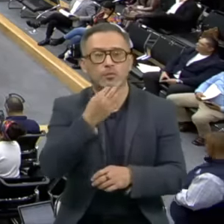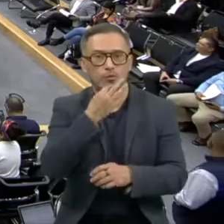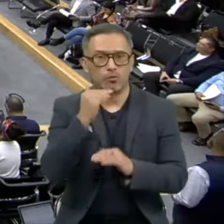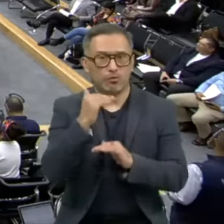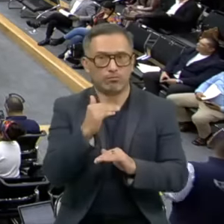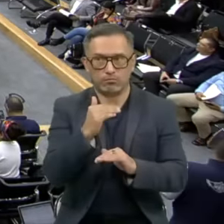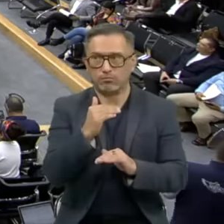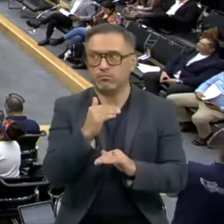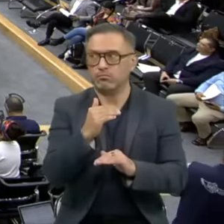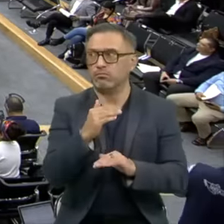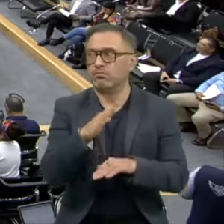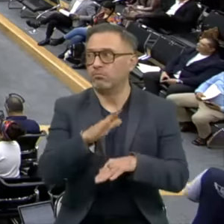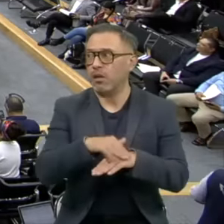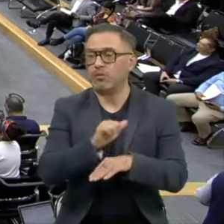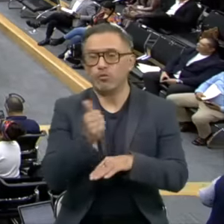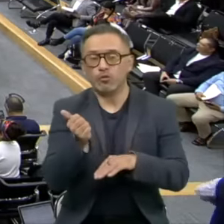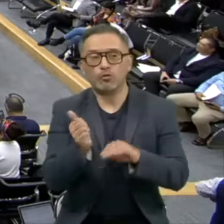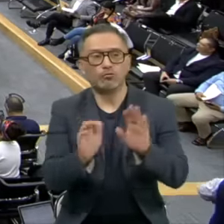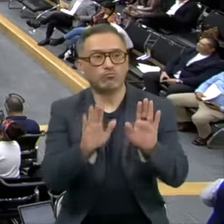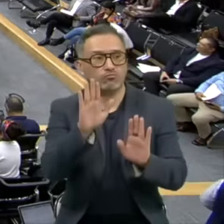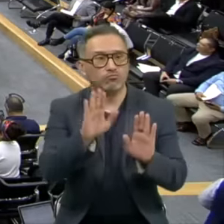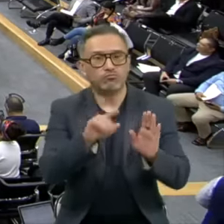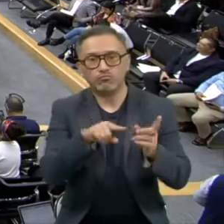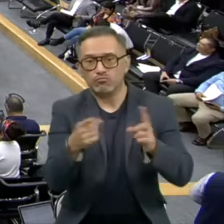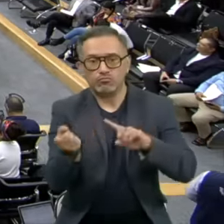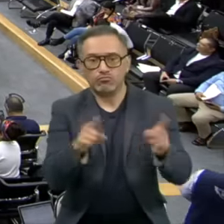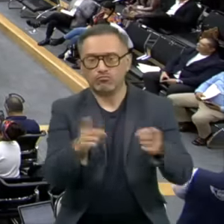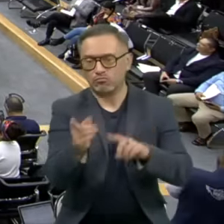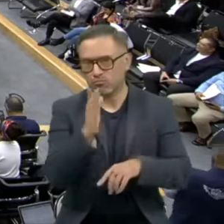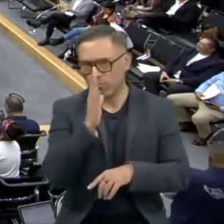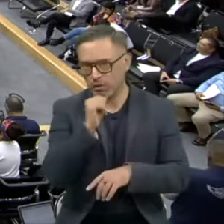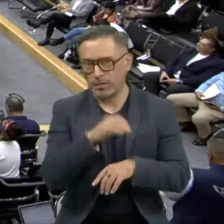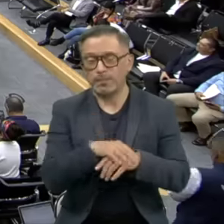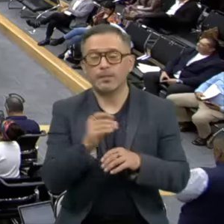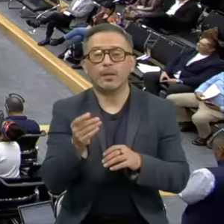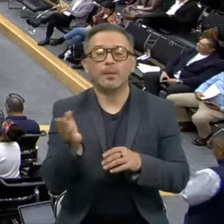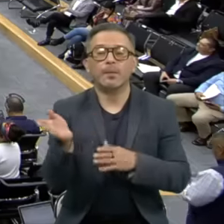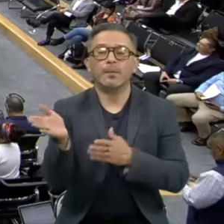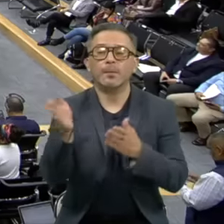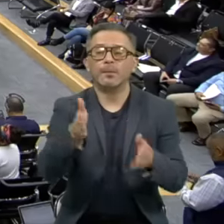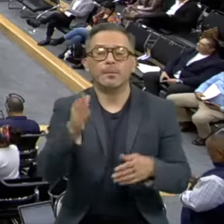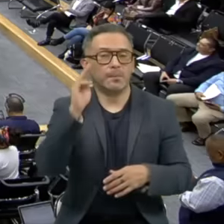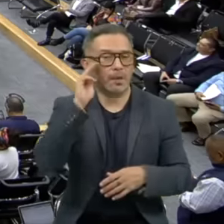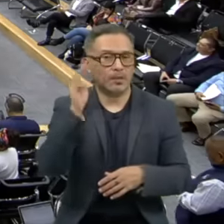y ya no hay mociones. Maestro Víctor Hugo Sondón Saavedra.